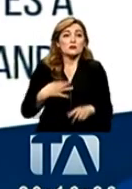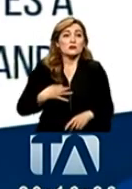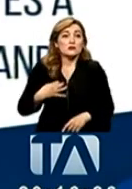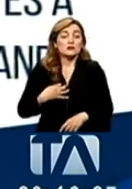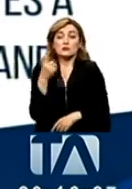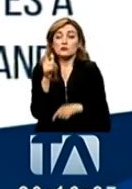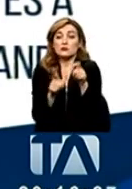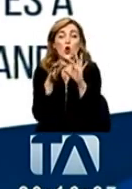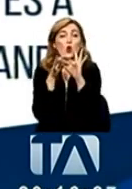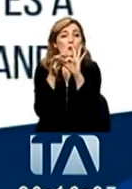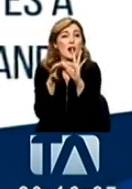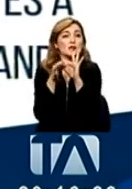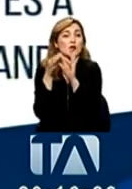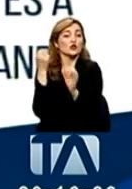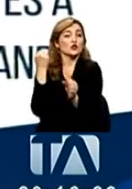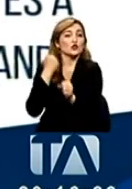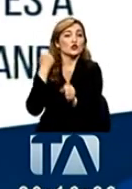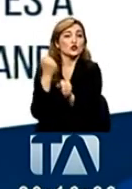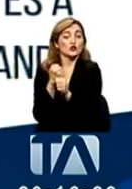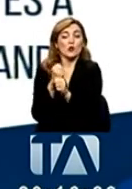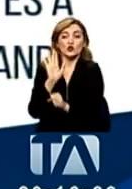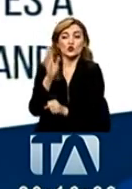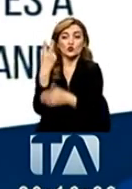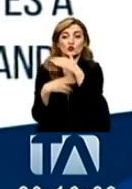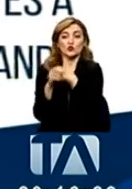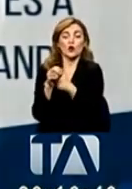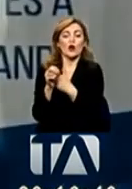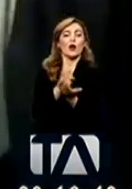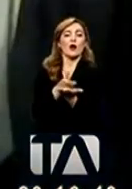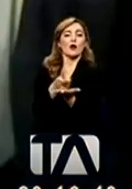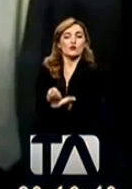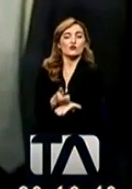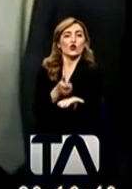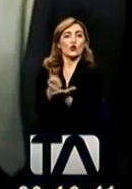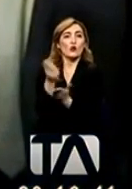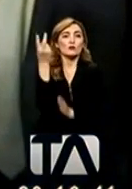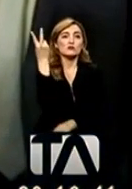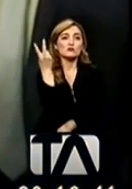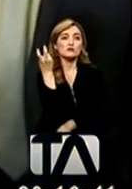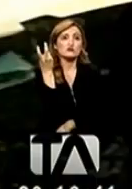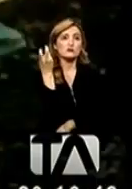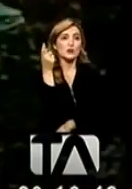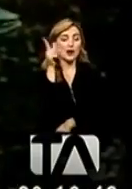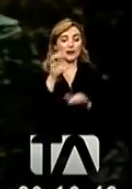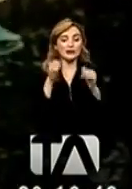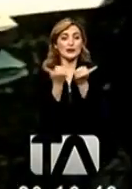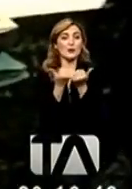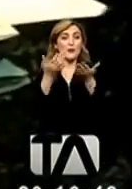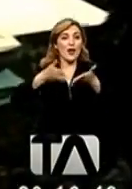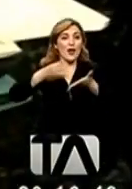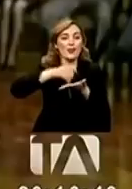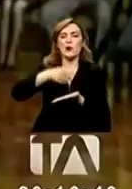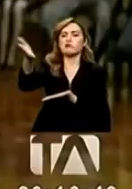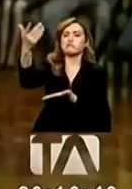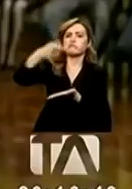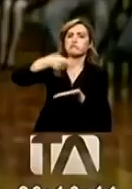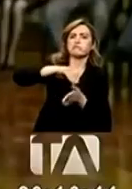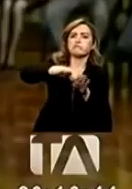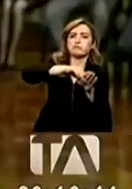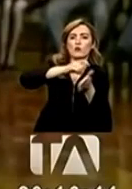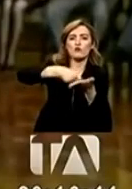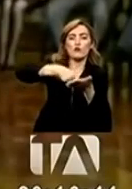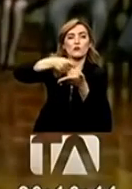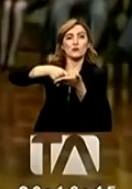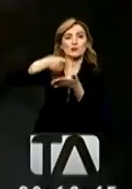menos 12 compañeros que han trabajado con su hija le han entregado aportes. Y en la asamblea recogen firmas para el juicio político. El presidente